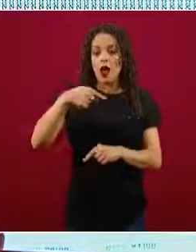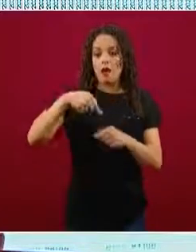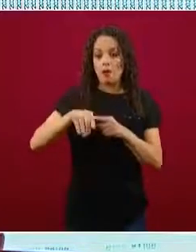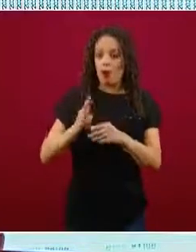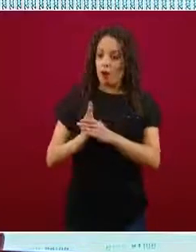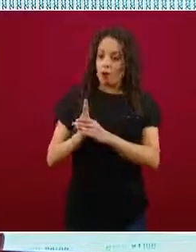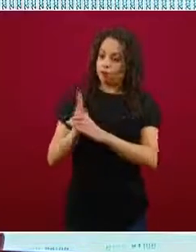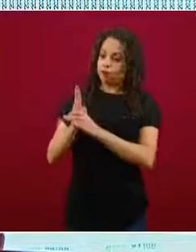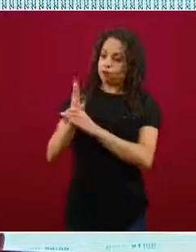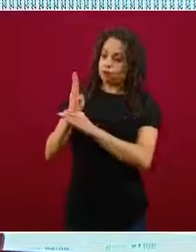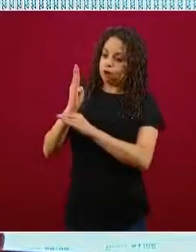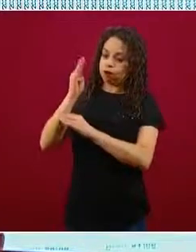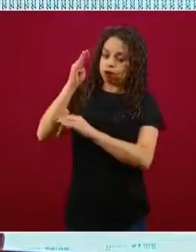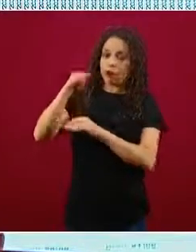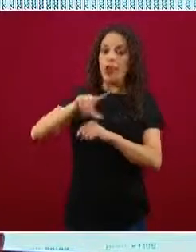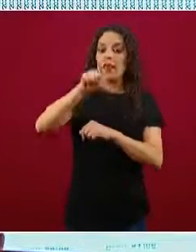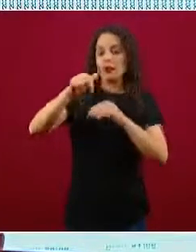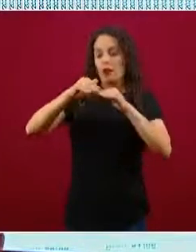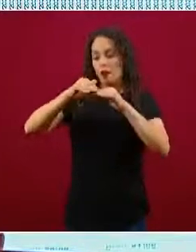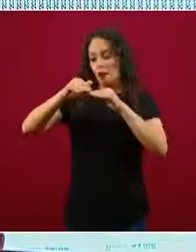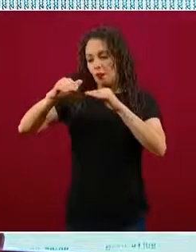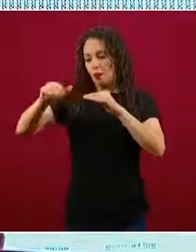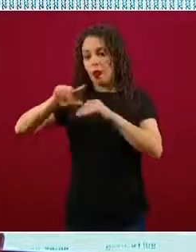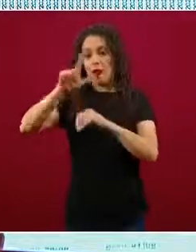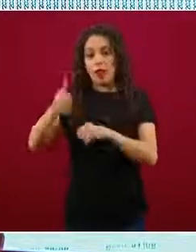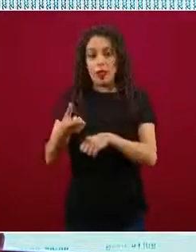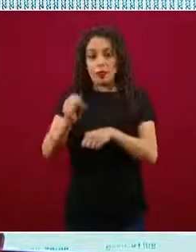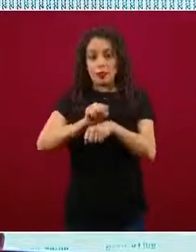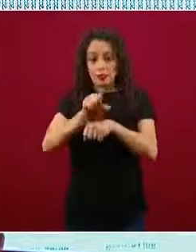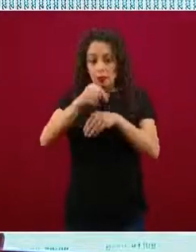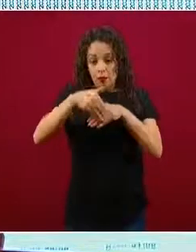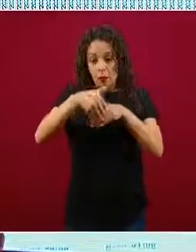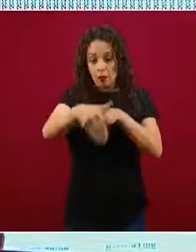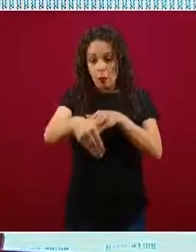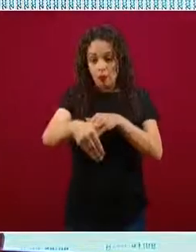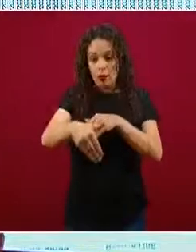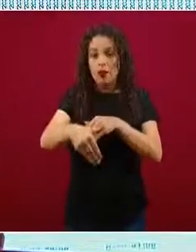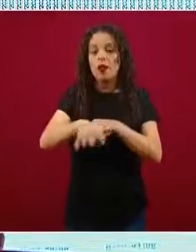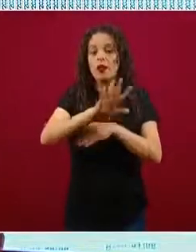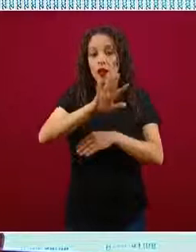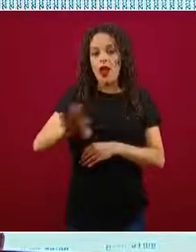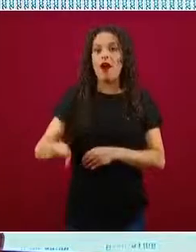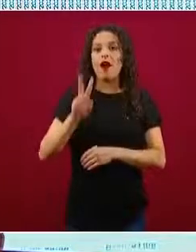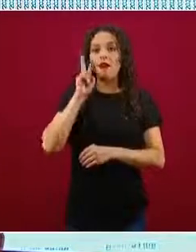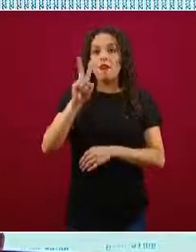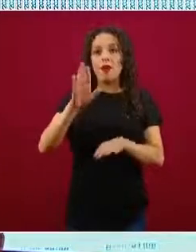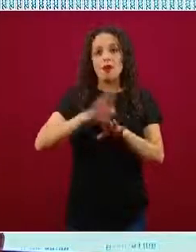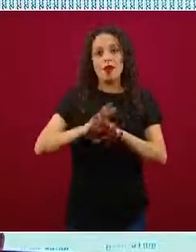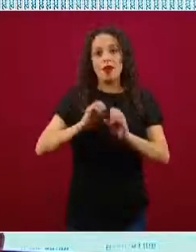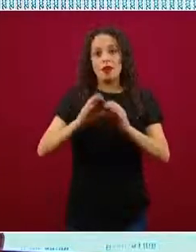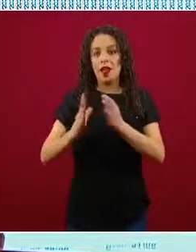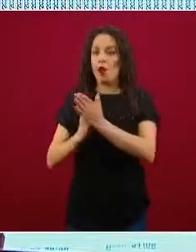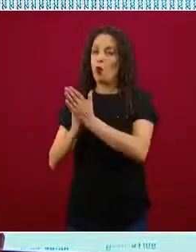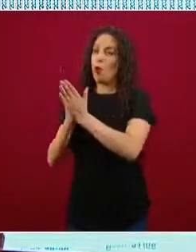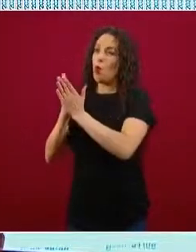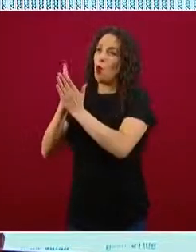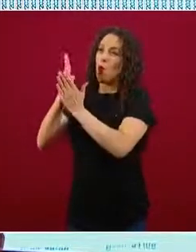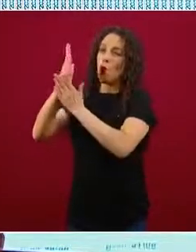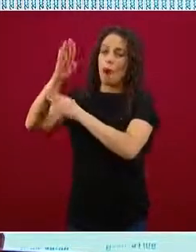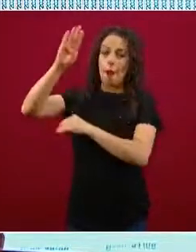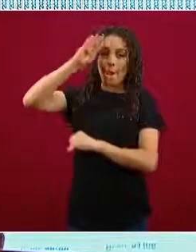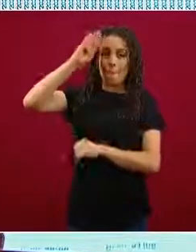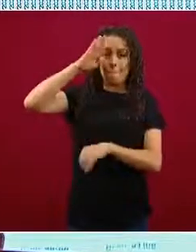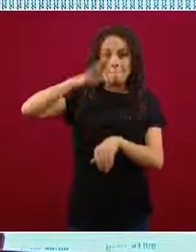Es probable que en las siguientes pocas semanas, durante este intervalo, esto empiece a definirse mucho más alto y que cuando hagamos la